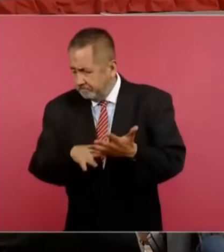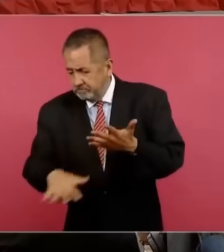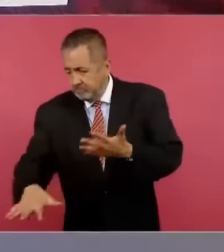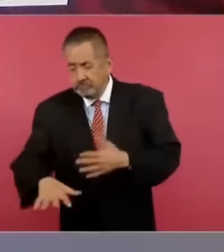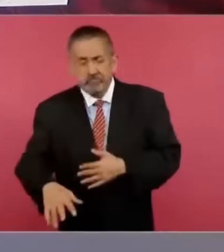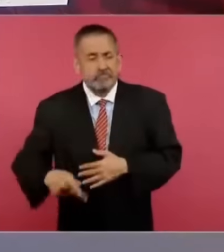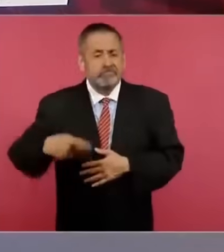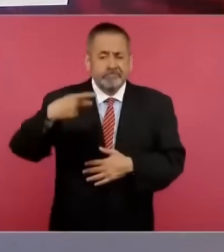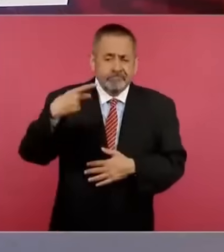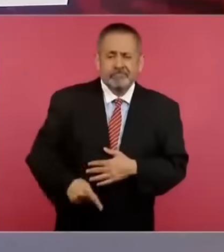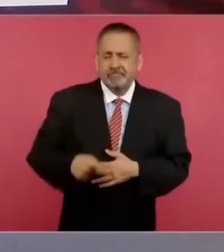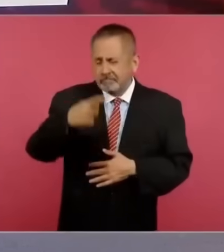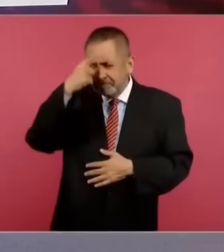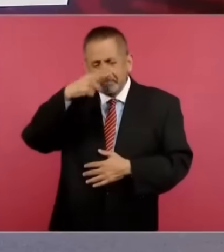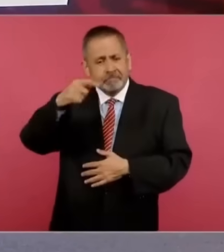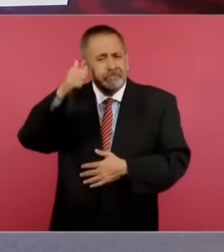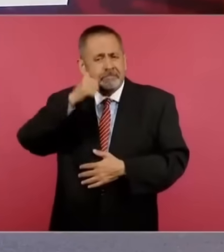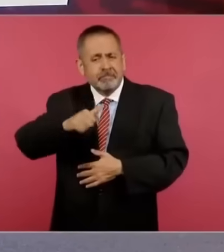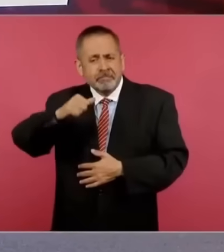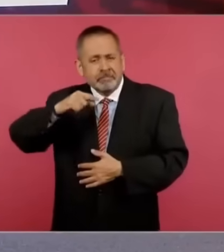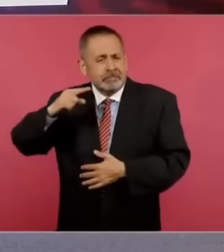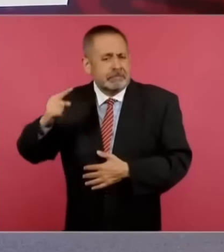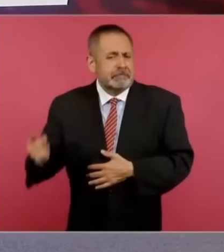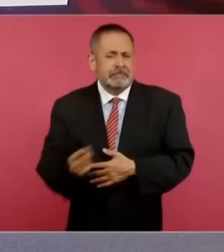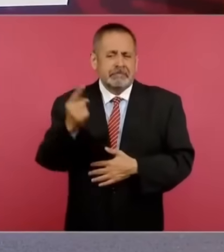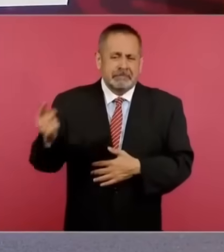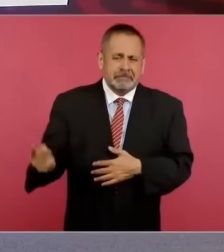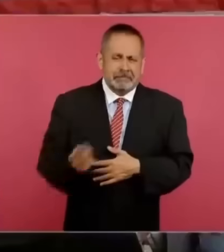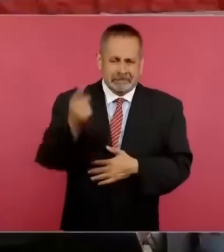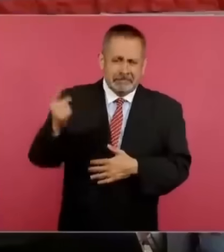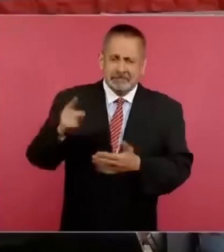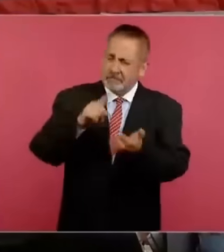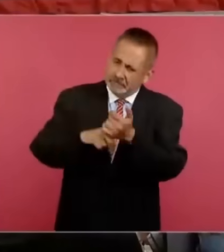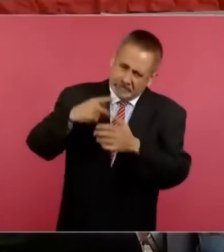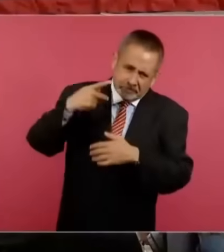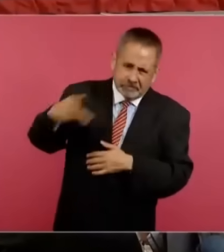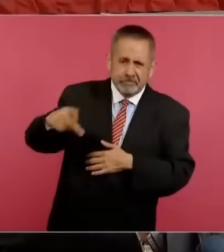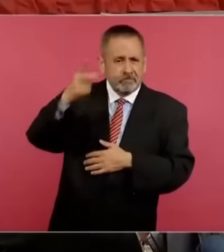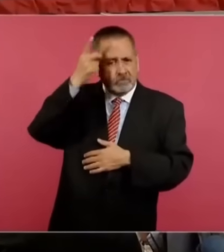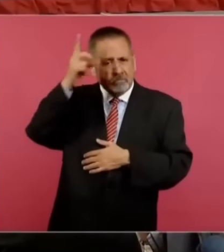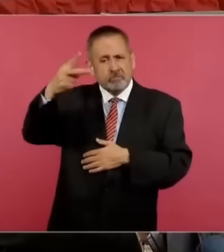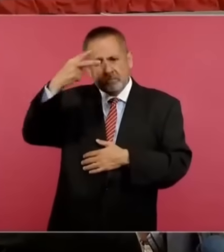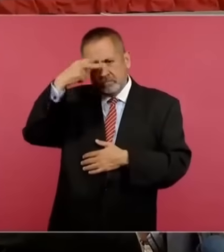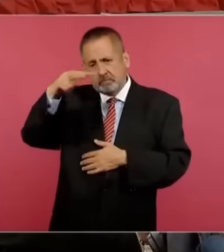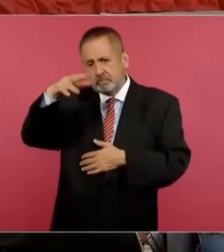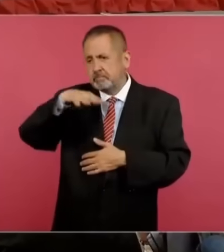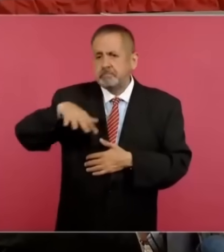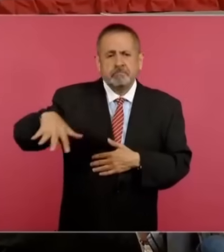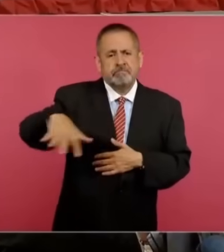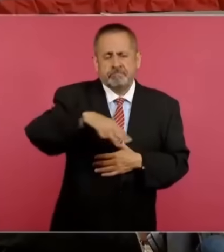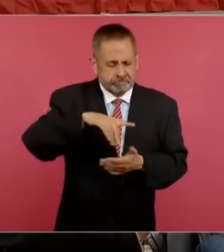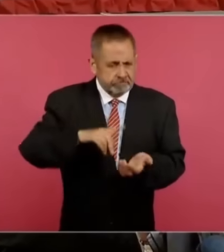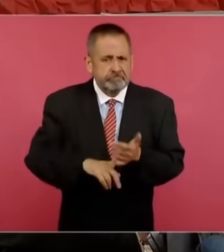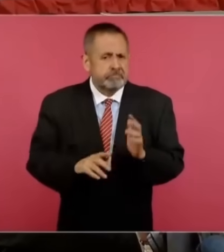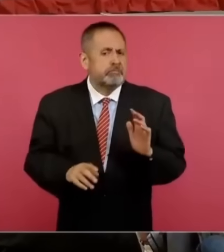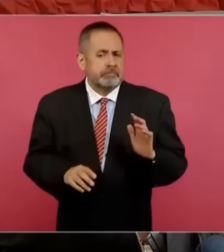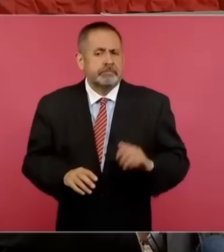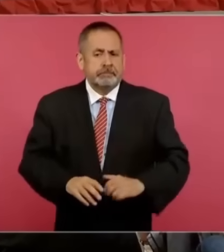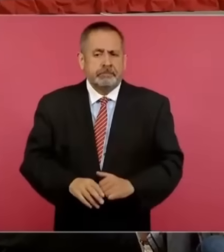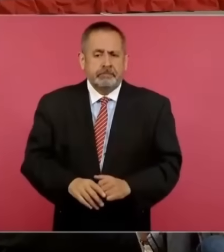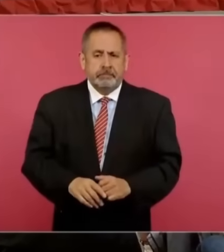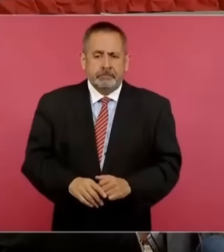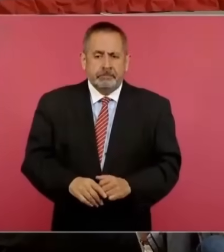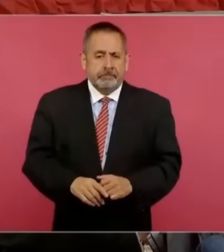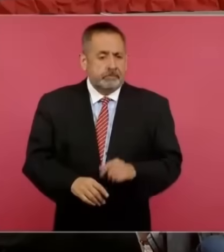son a perpetuidad propiedad única y exclusiva del pueblo de México, del pueblo mexicano.